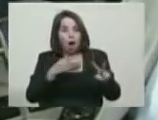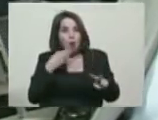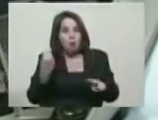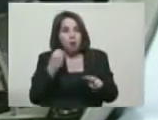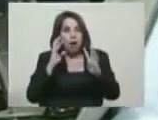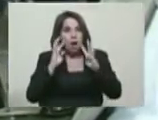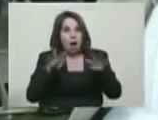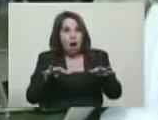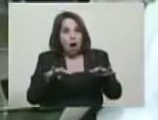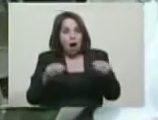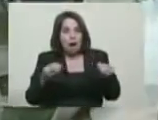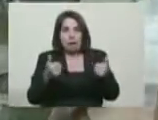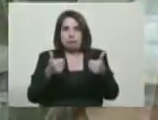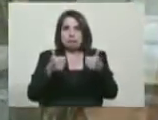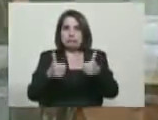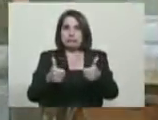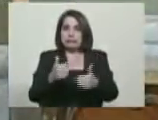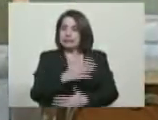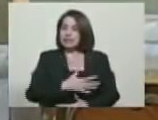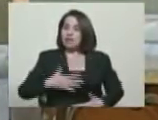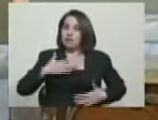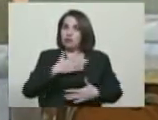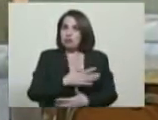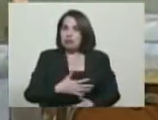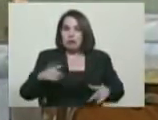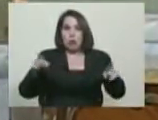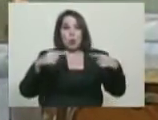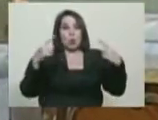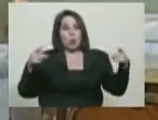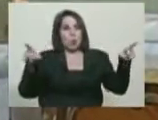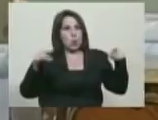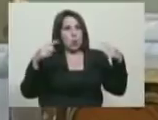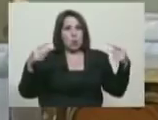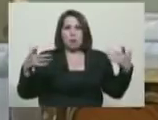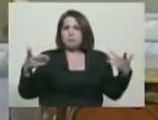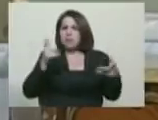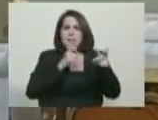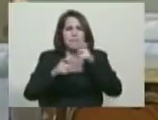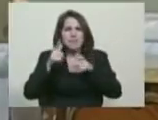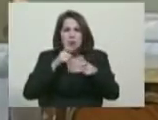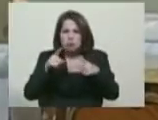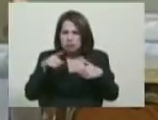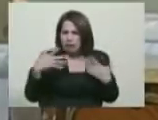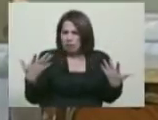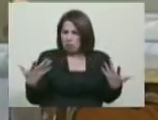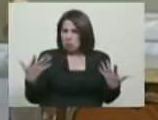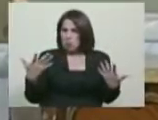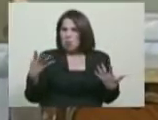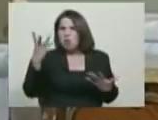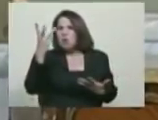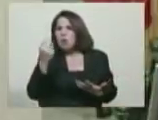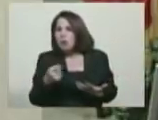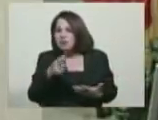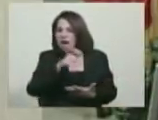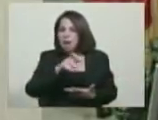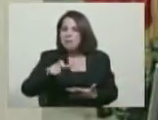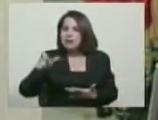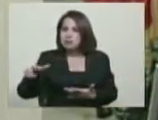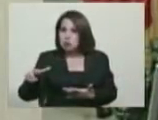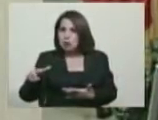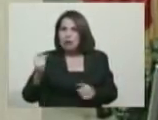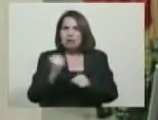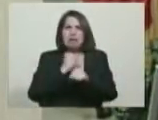concierto donde hemos disfrutado de su actuación. Y he preguntado, he hecho una pregunta, ¿cuántas personas